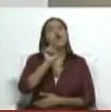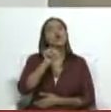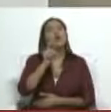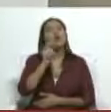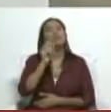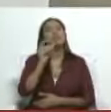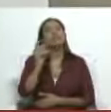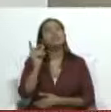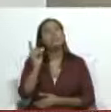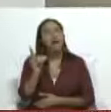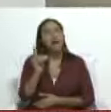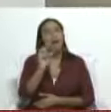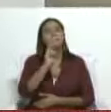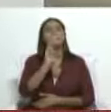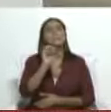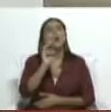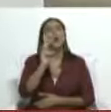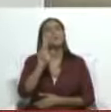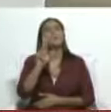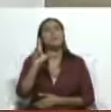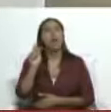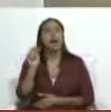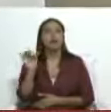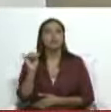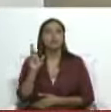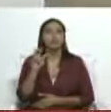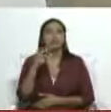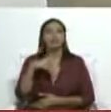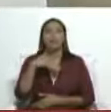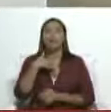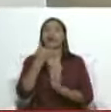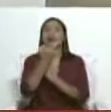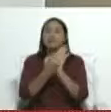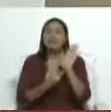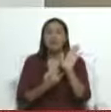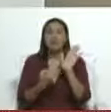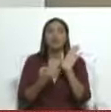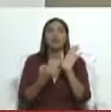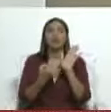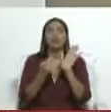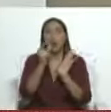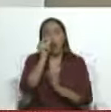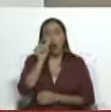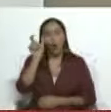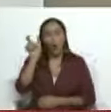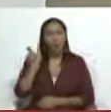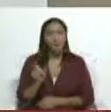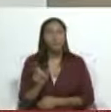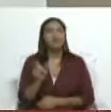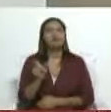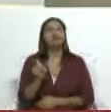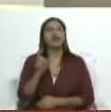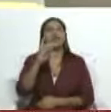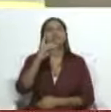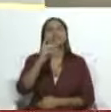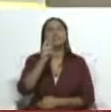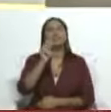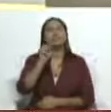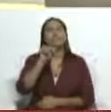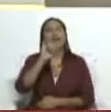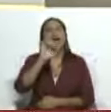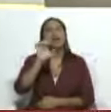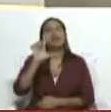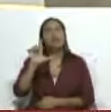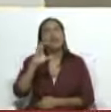mundo que estamos inscribiendo a nuestro amigo, el ingeniero Daniel Ceballos, como